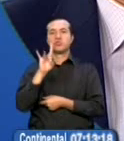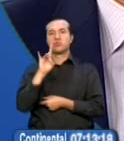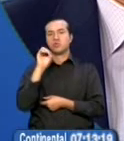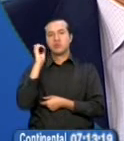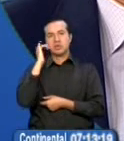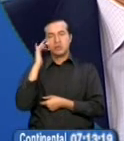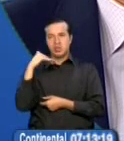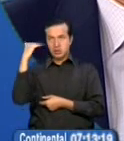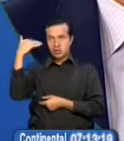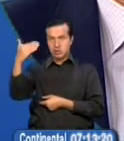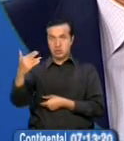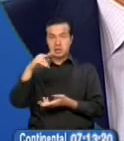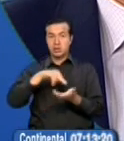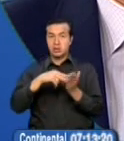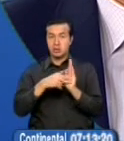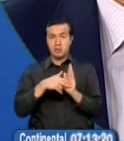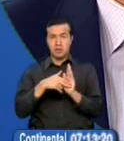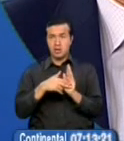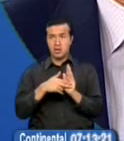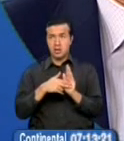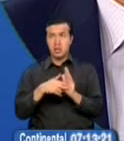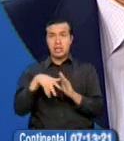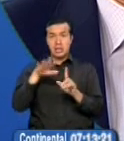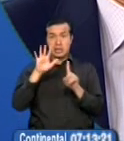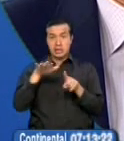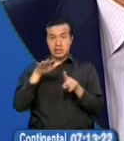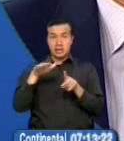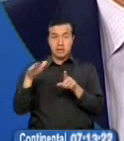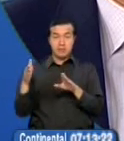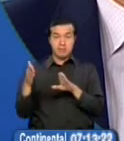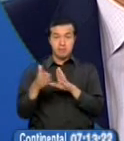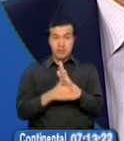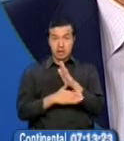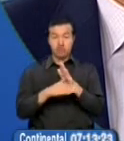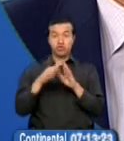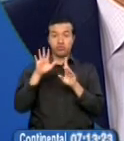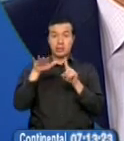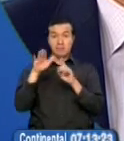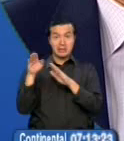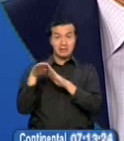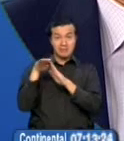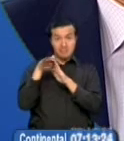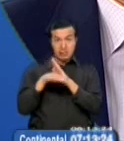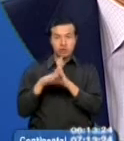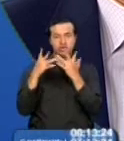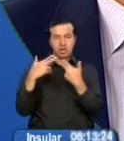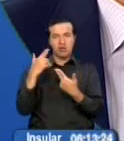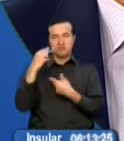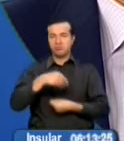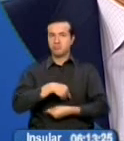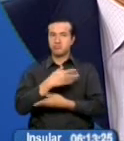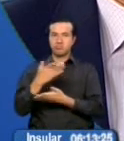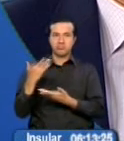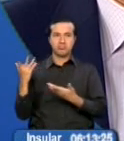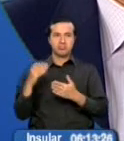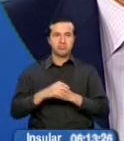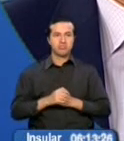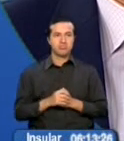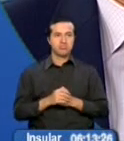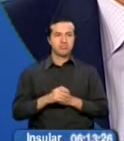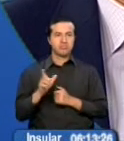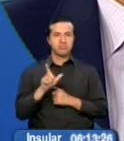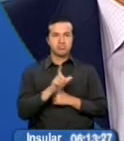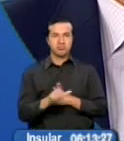días. Es decir, en menos de 6 meses las FARC ya habrán entregado sus armas a la